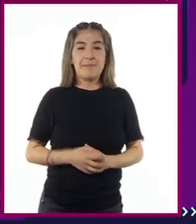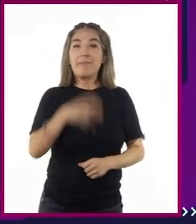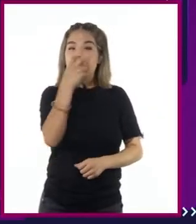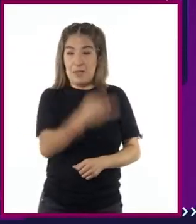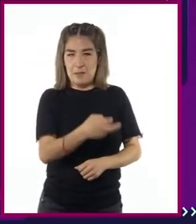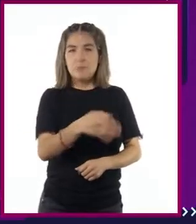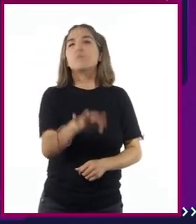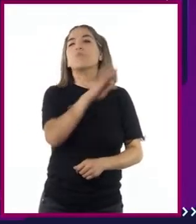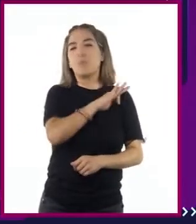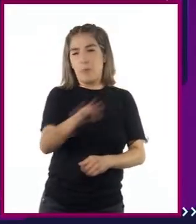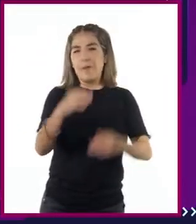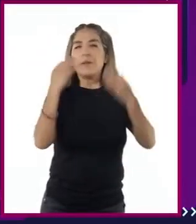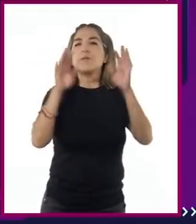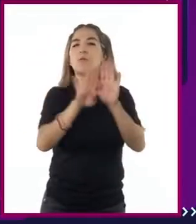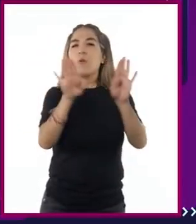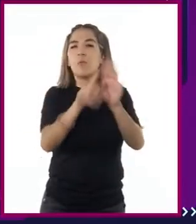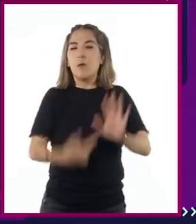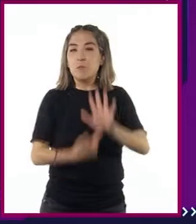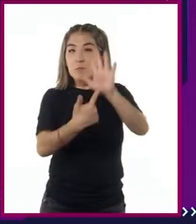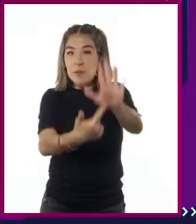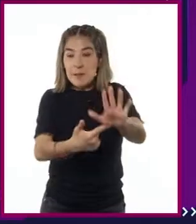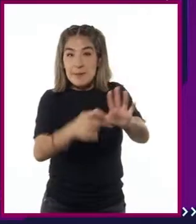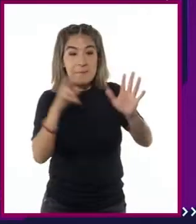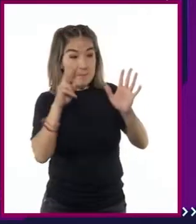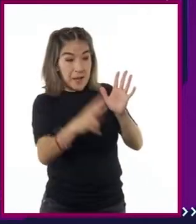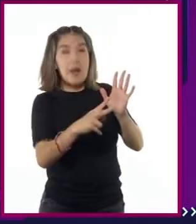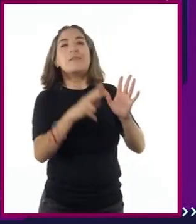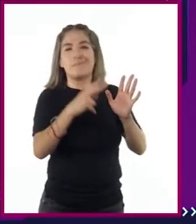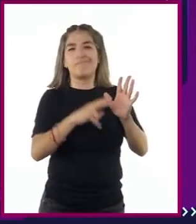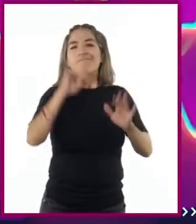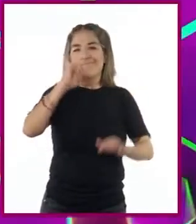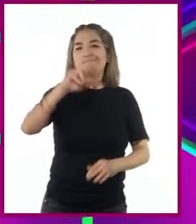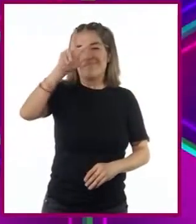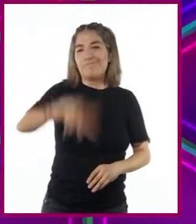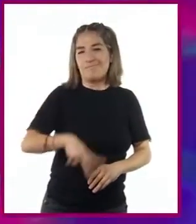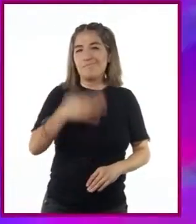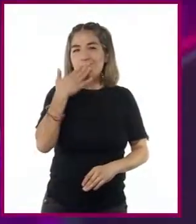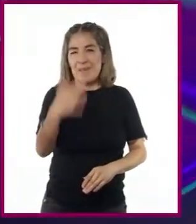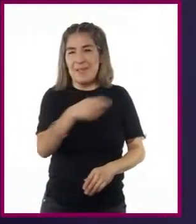Así es posible comprobar que es correcto el teorema utilizado.